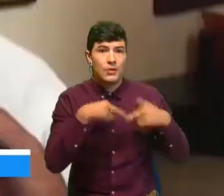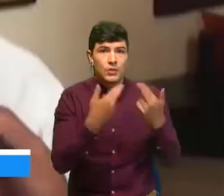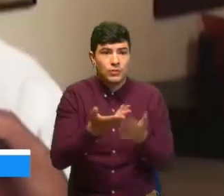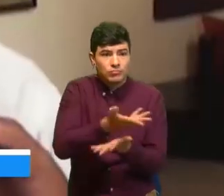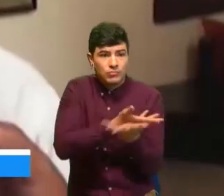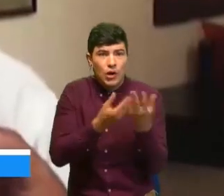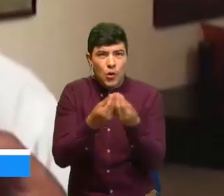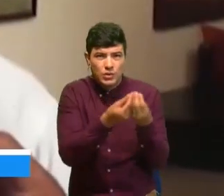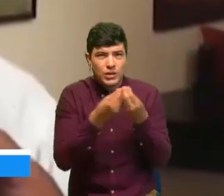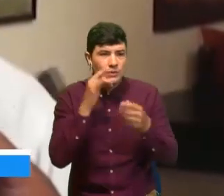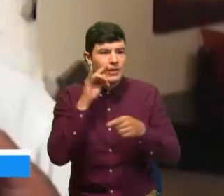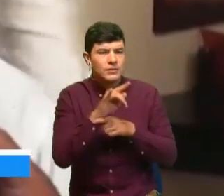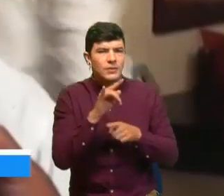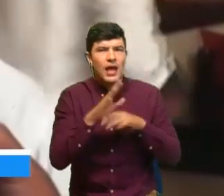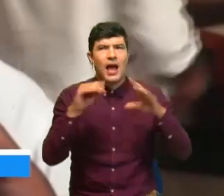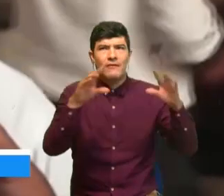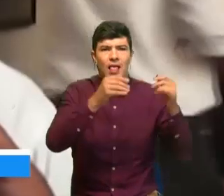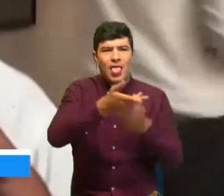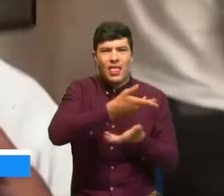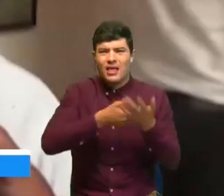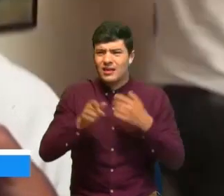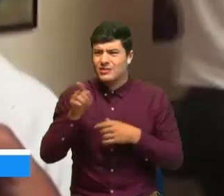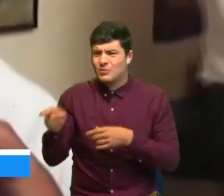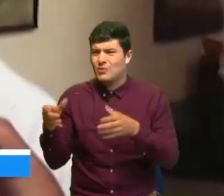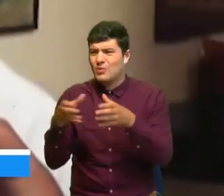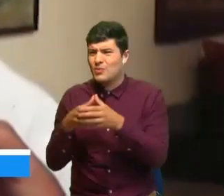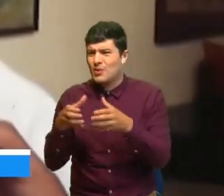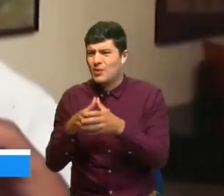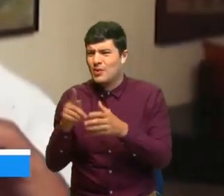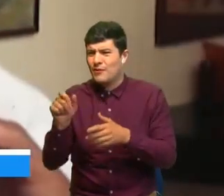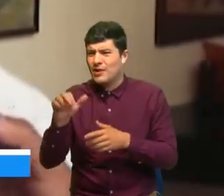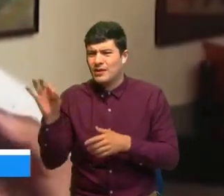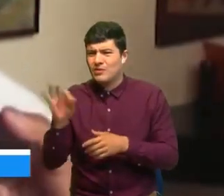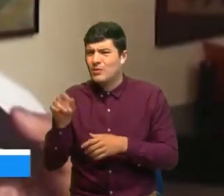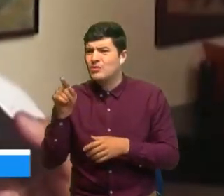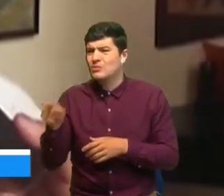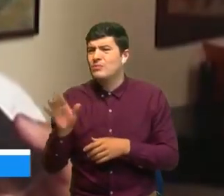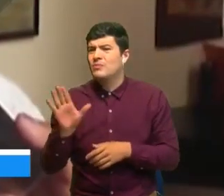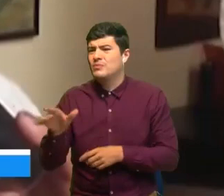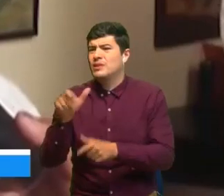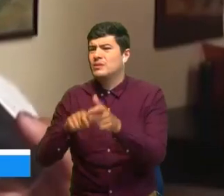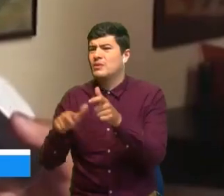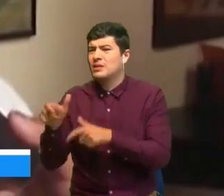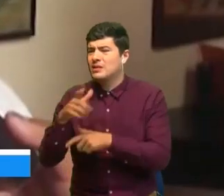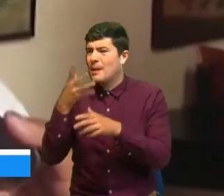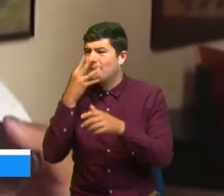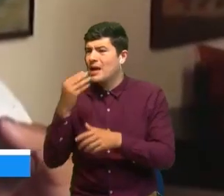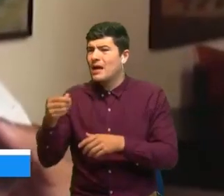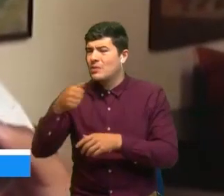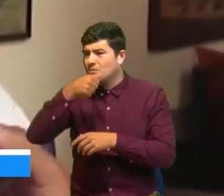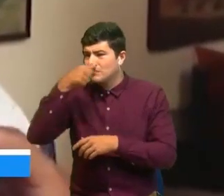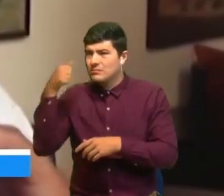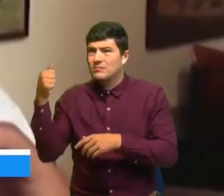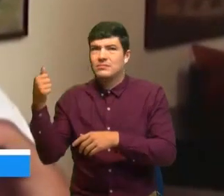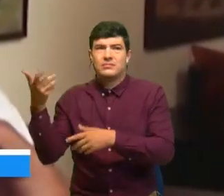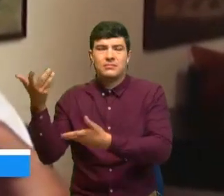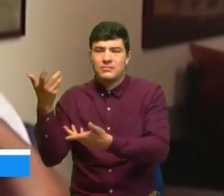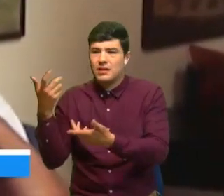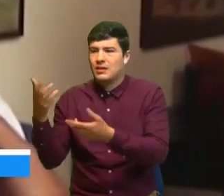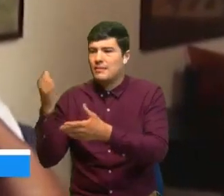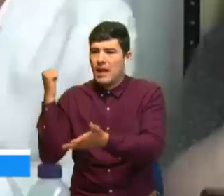disidencias lo que son es unos narcotraficantes y unos terroristas aquí aparte de la